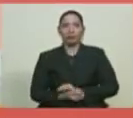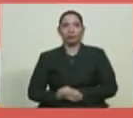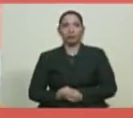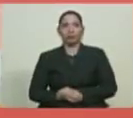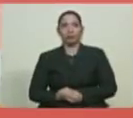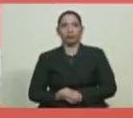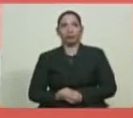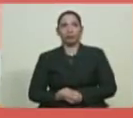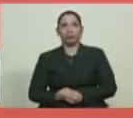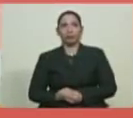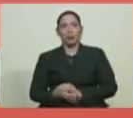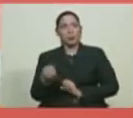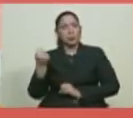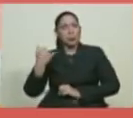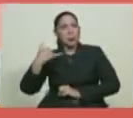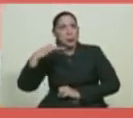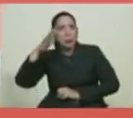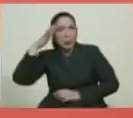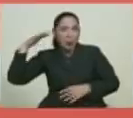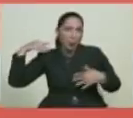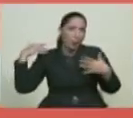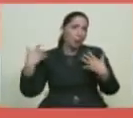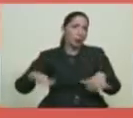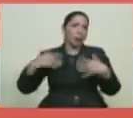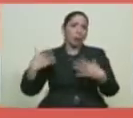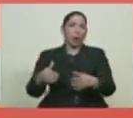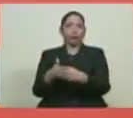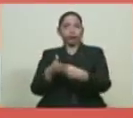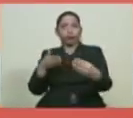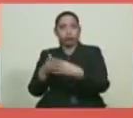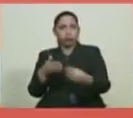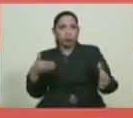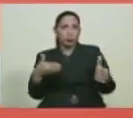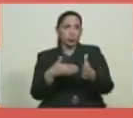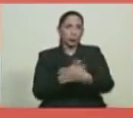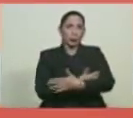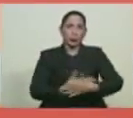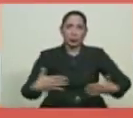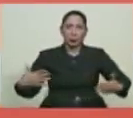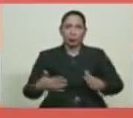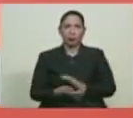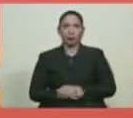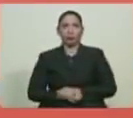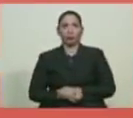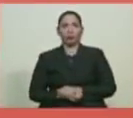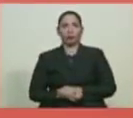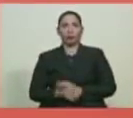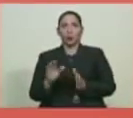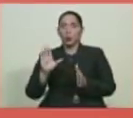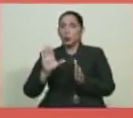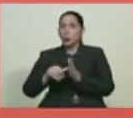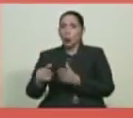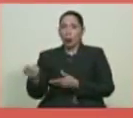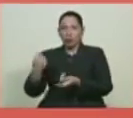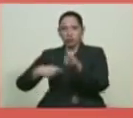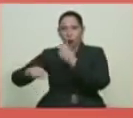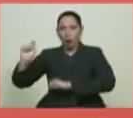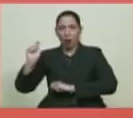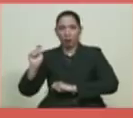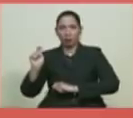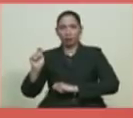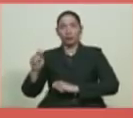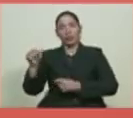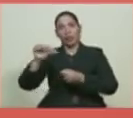Decenas de miles de millones de dólares se robaban cada año por concepto de sacar y de contrabandear con la gasolina